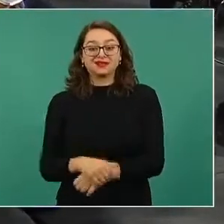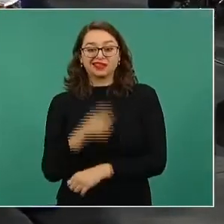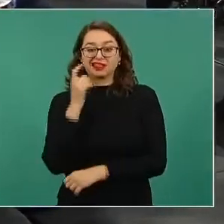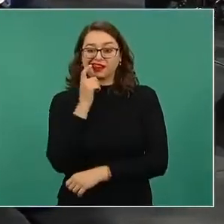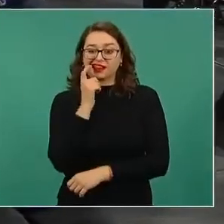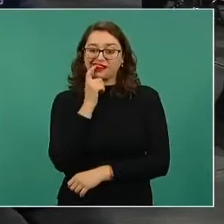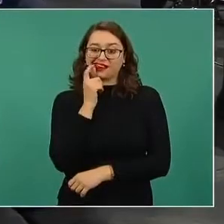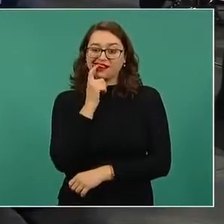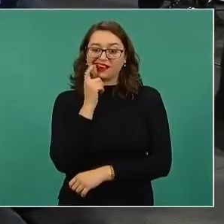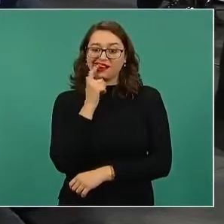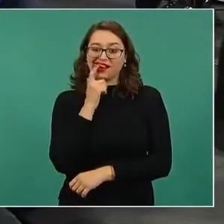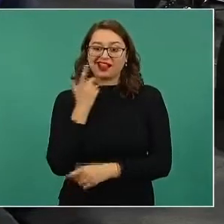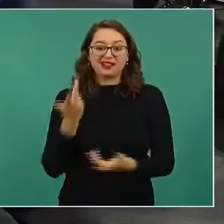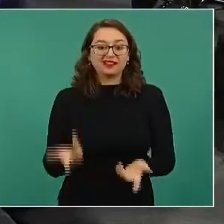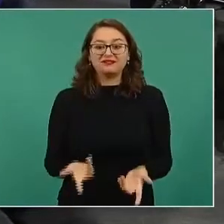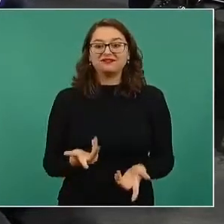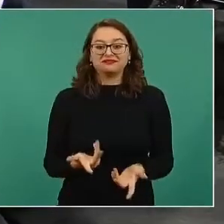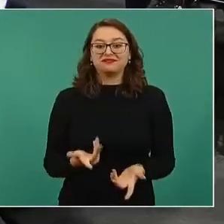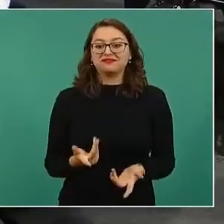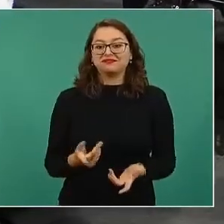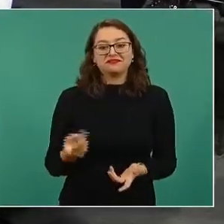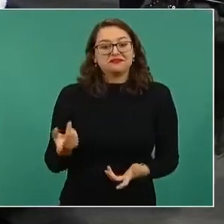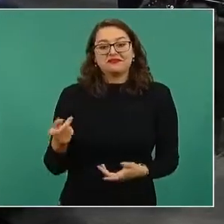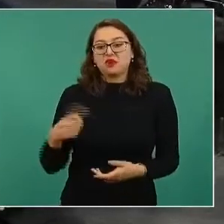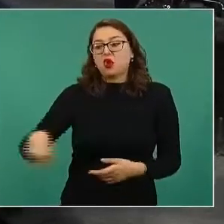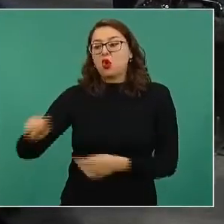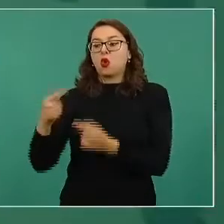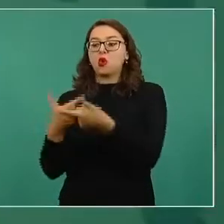el juego a la derecha.